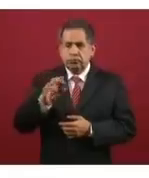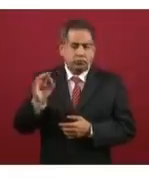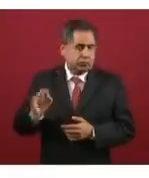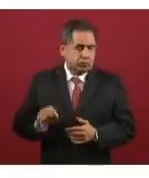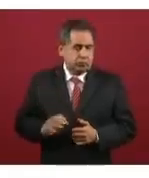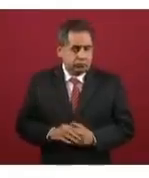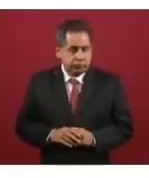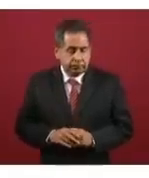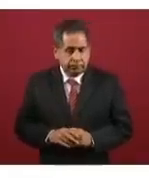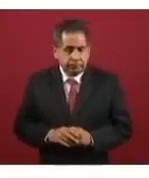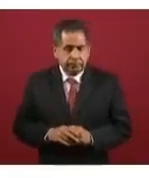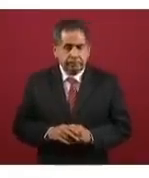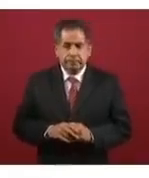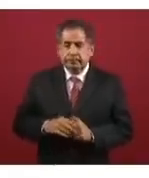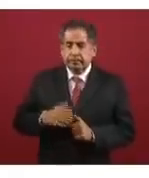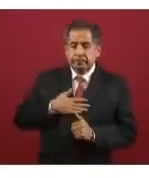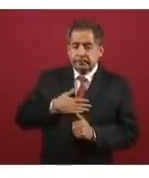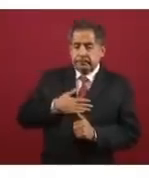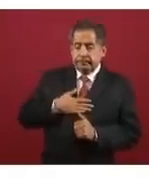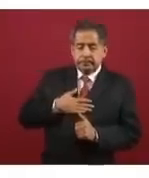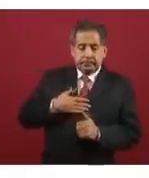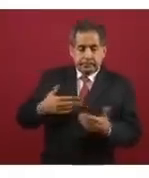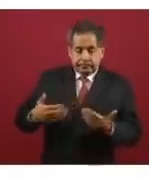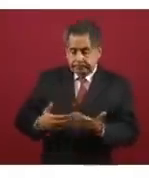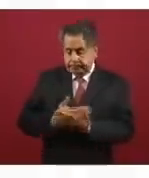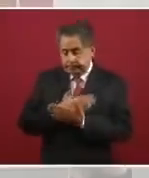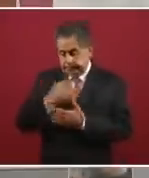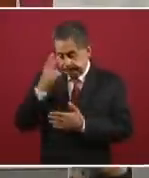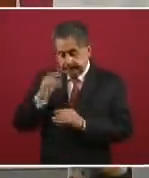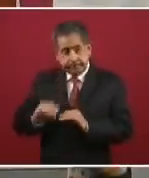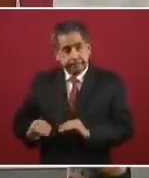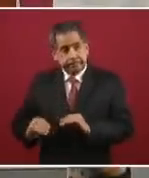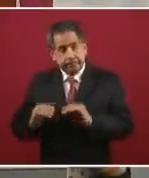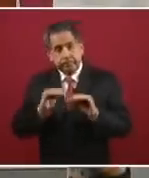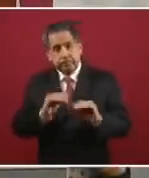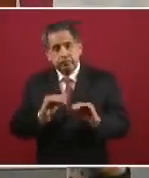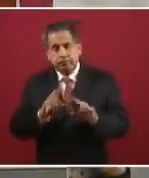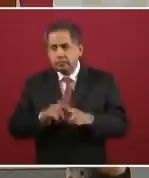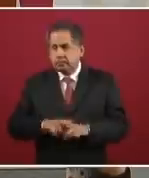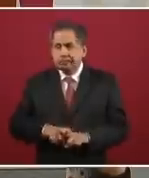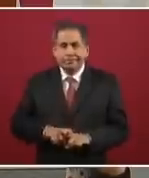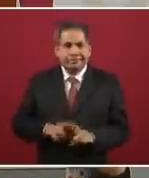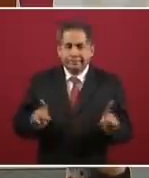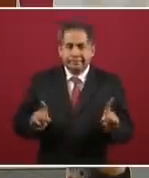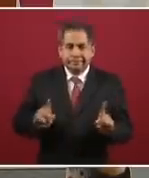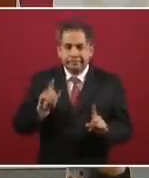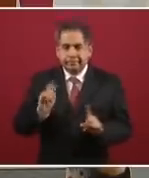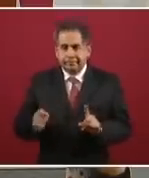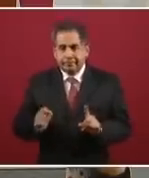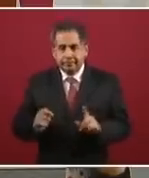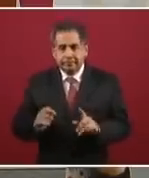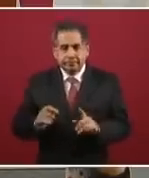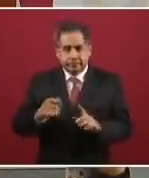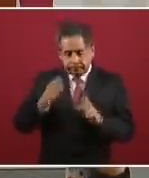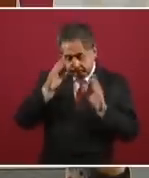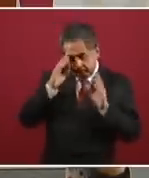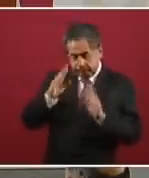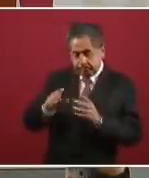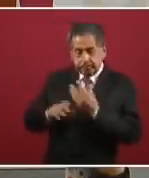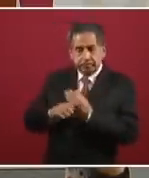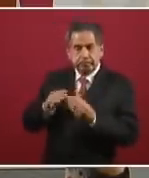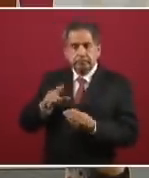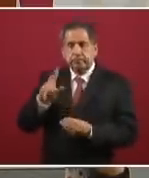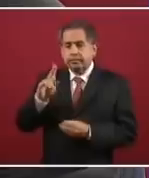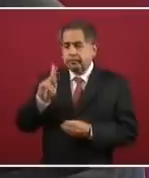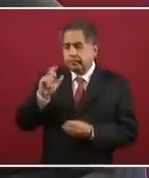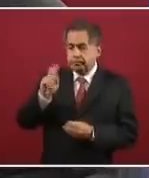los compatriotas, a nuestros connacionales, la explicación de ello no tiene que ver con la estrategia migratoria a